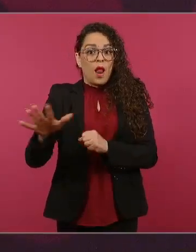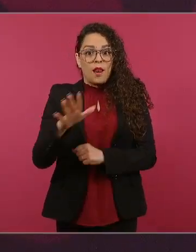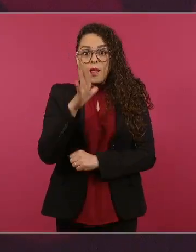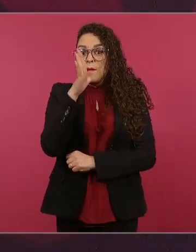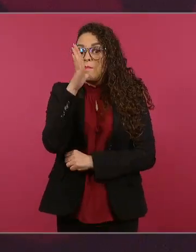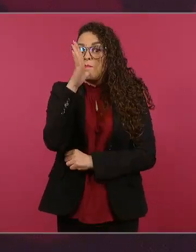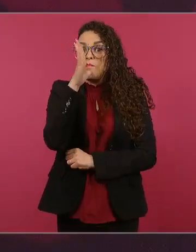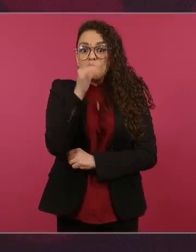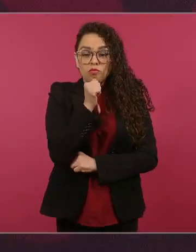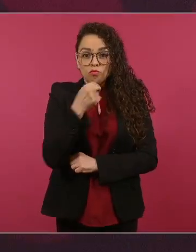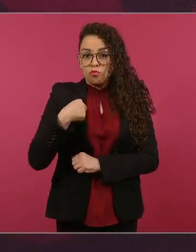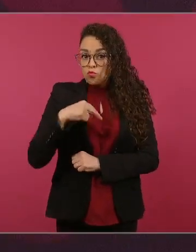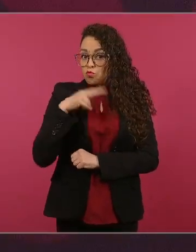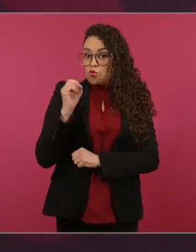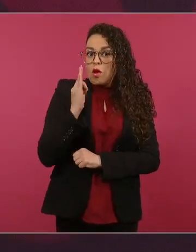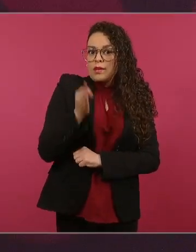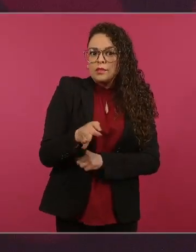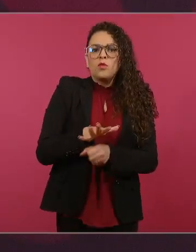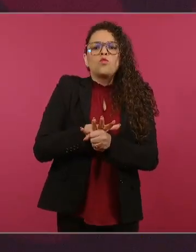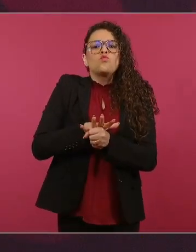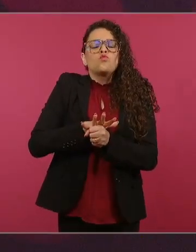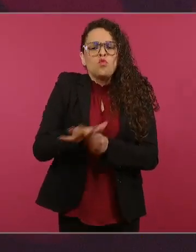¿Qué no vamos a admitir?